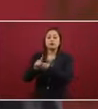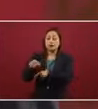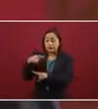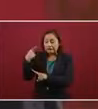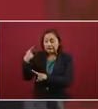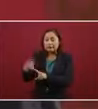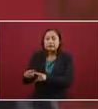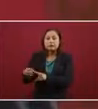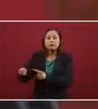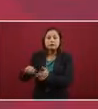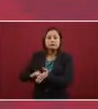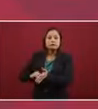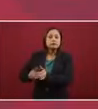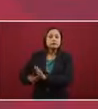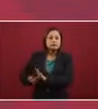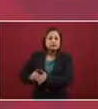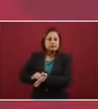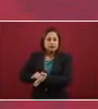contubernio con la delincuencia,